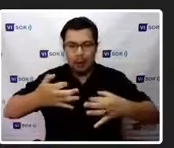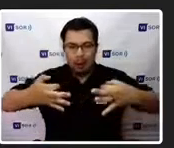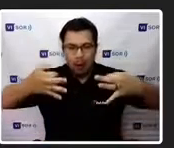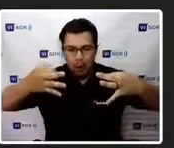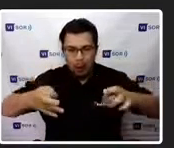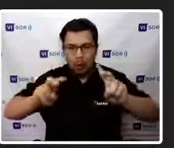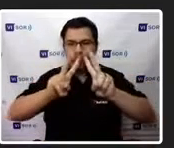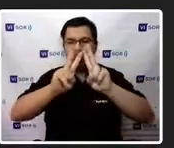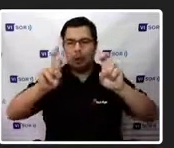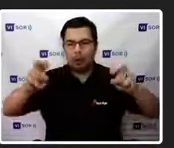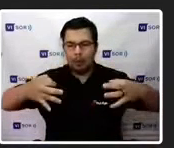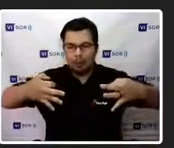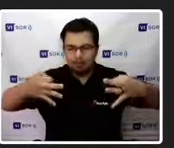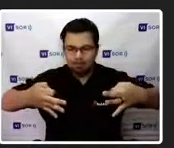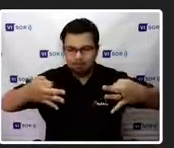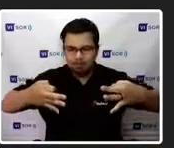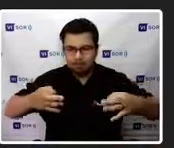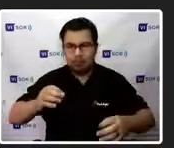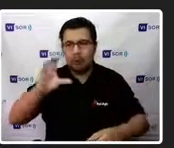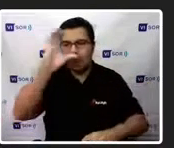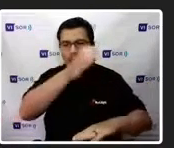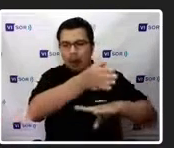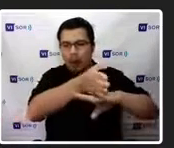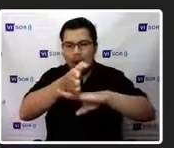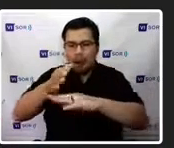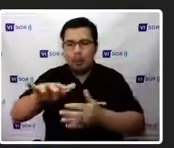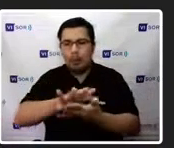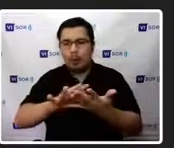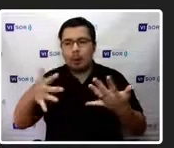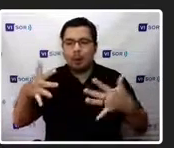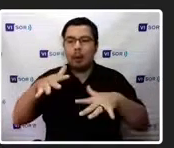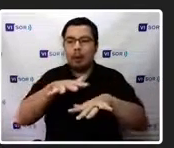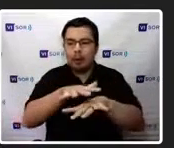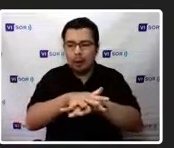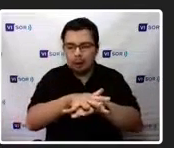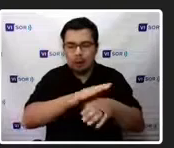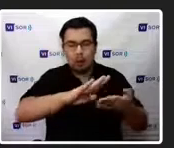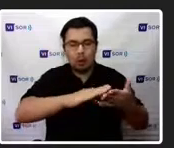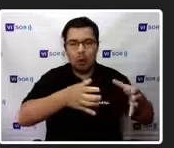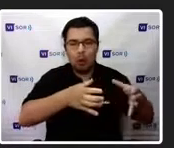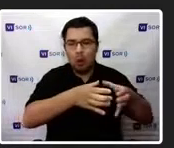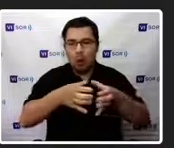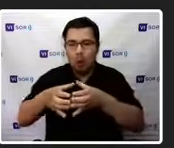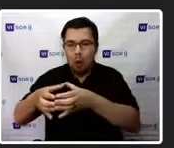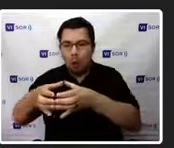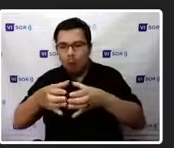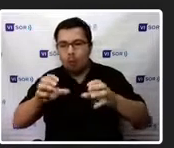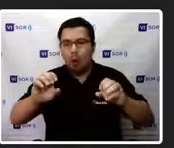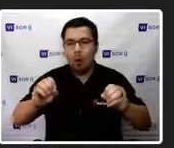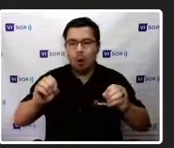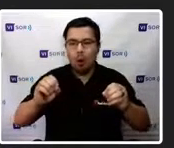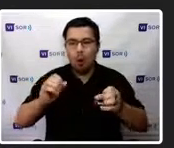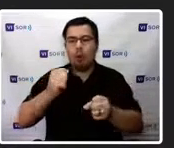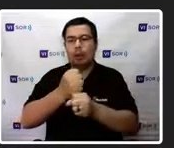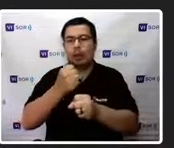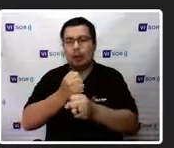de ecoturismo, ya como el taller de integración de comunidad en ecoturismo o el taller de integración de ecoturismo en áreas